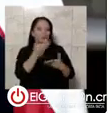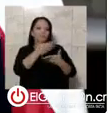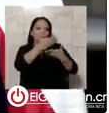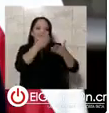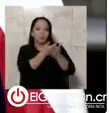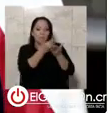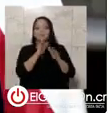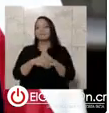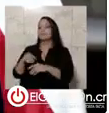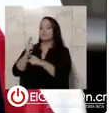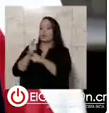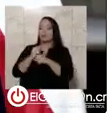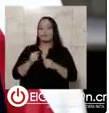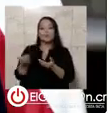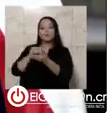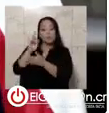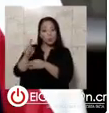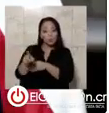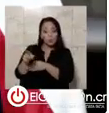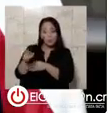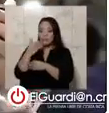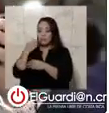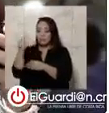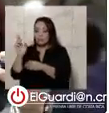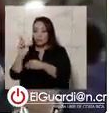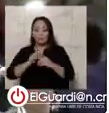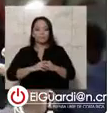existentes. Sí, señor. Su repregunta, don Rodrigo. Gracias, don Rodrigo. Sí,